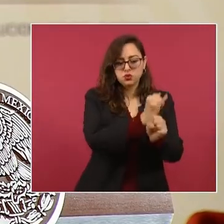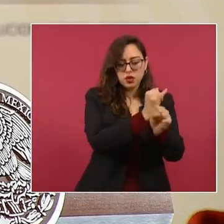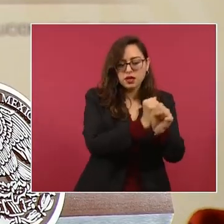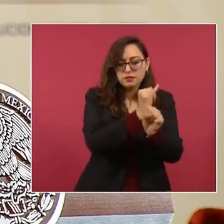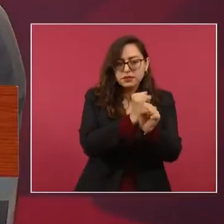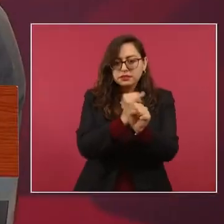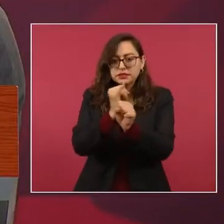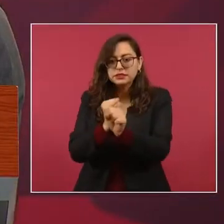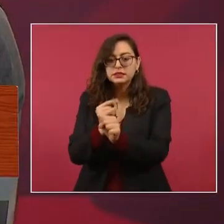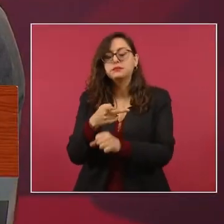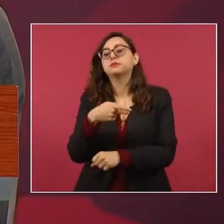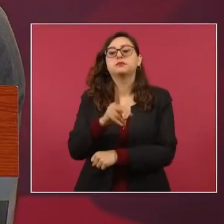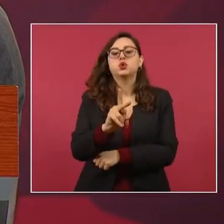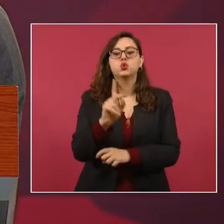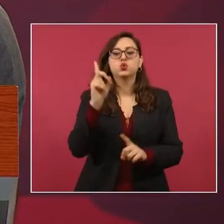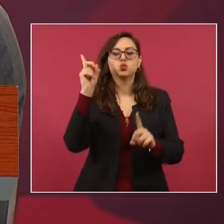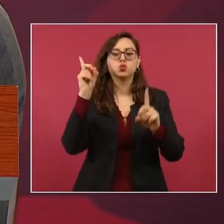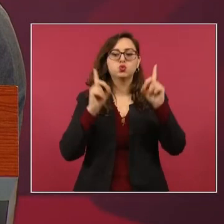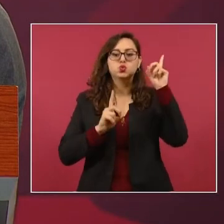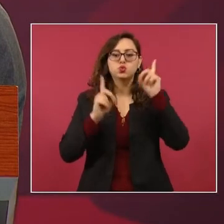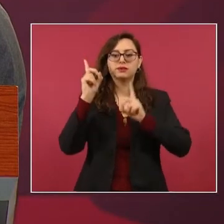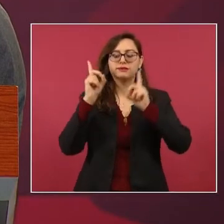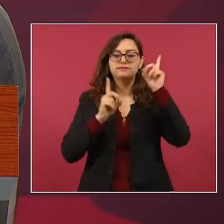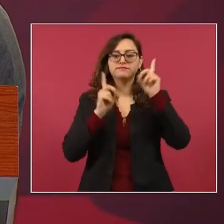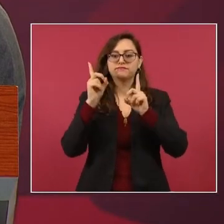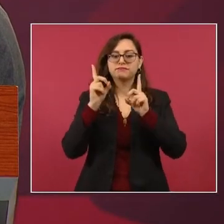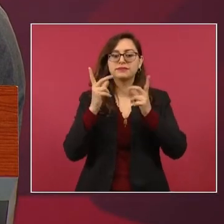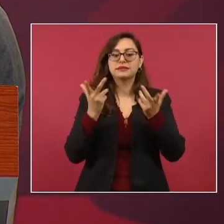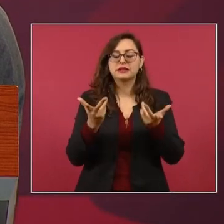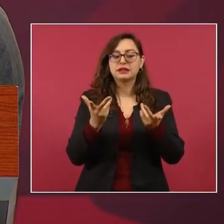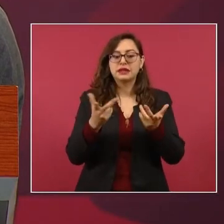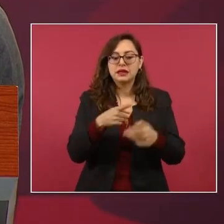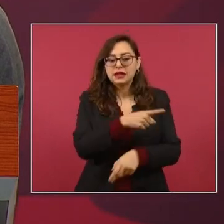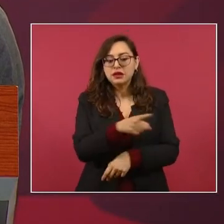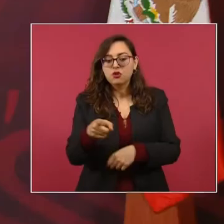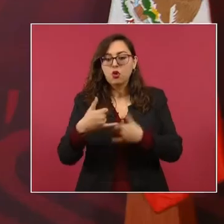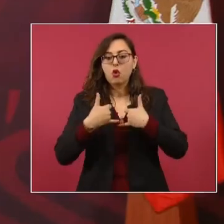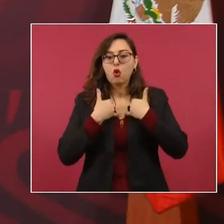comprobado, de que ya hay menos participación de jóvenes.